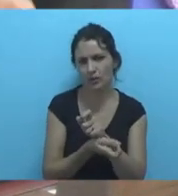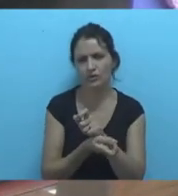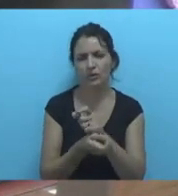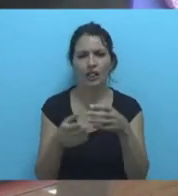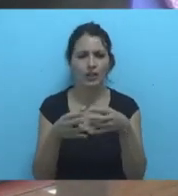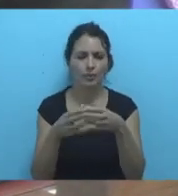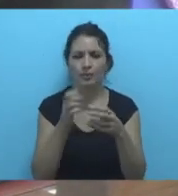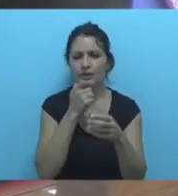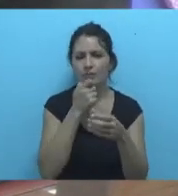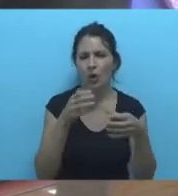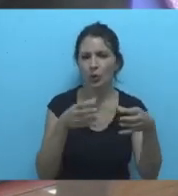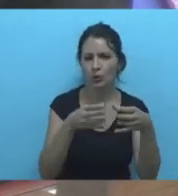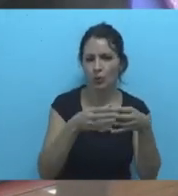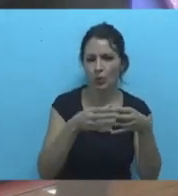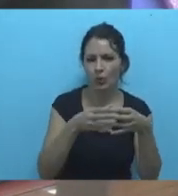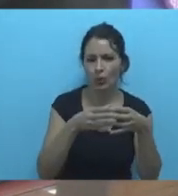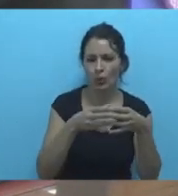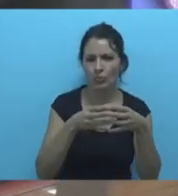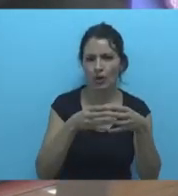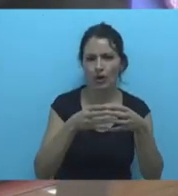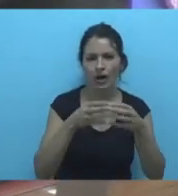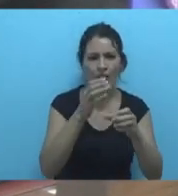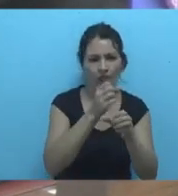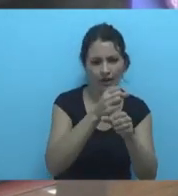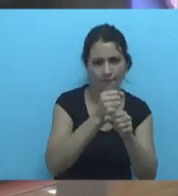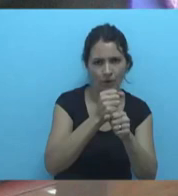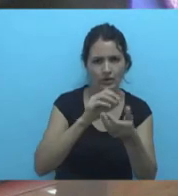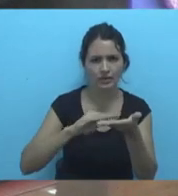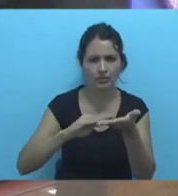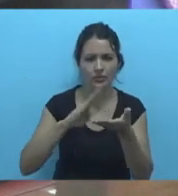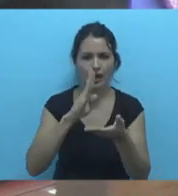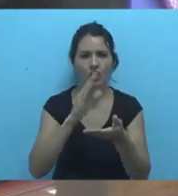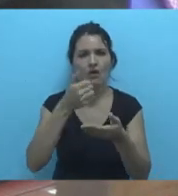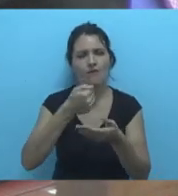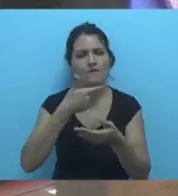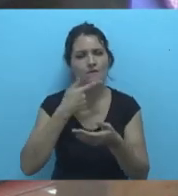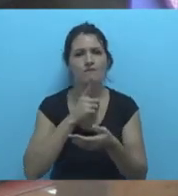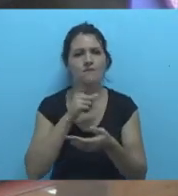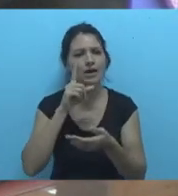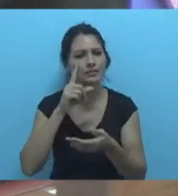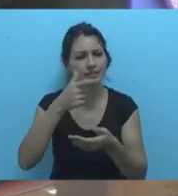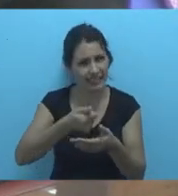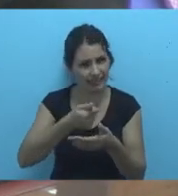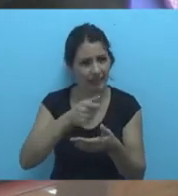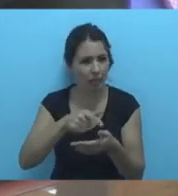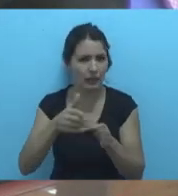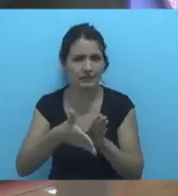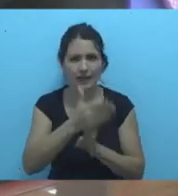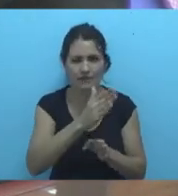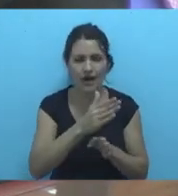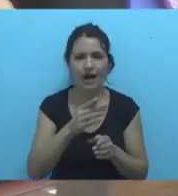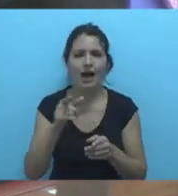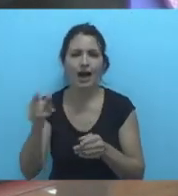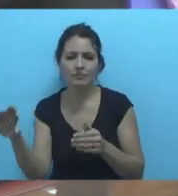un lado, en la Comisión de Transporte, el diputado Fabián Bastía la va a dejar y la va a cubrir la diputada Jimena